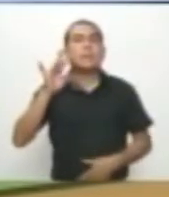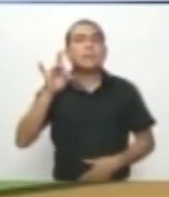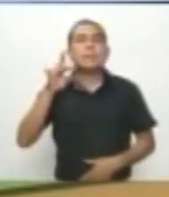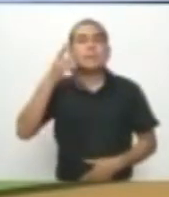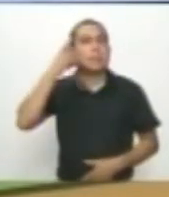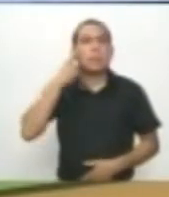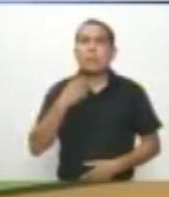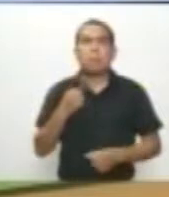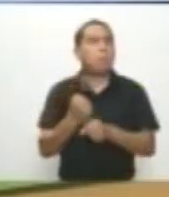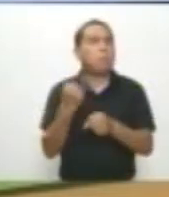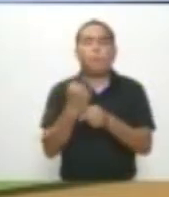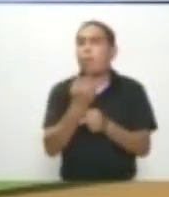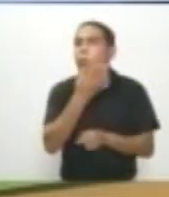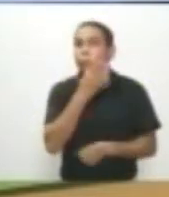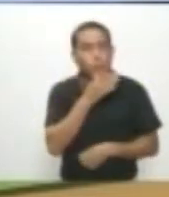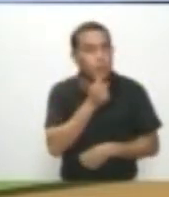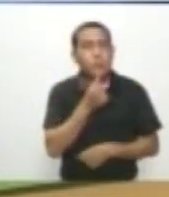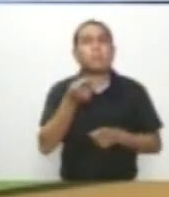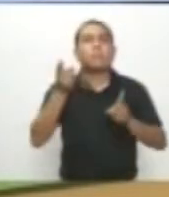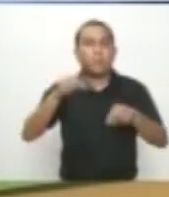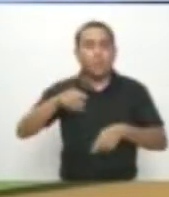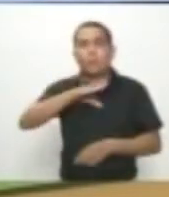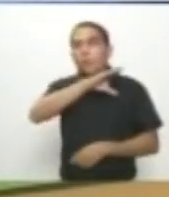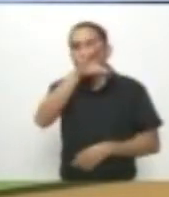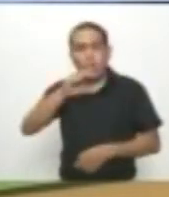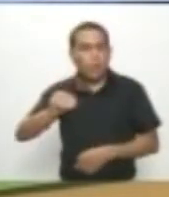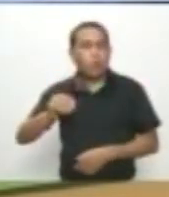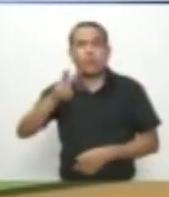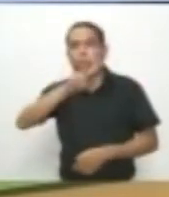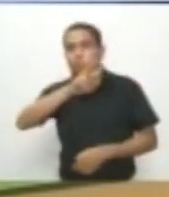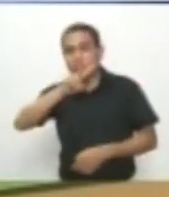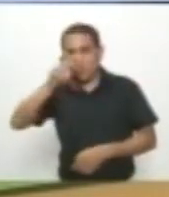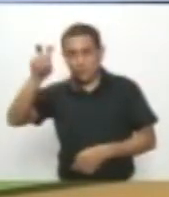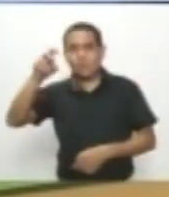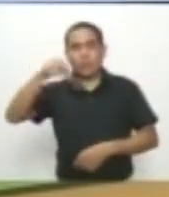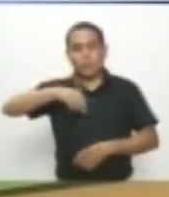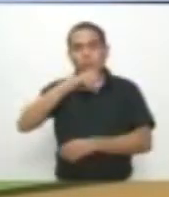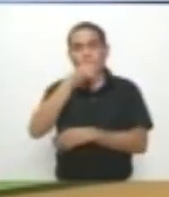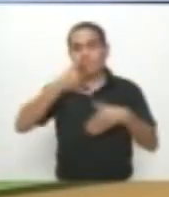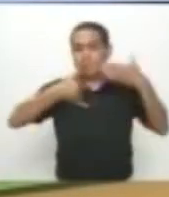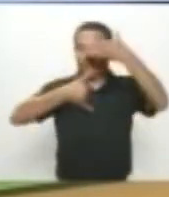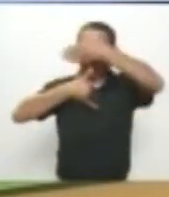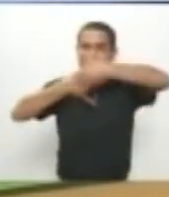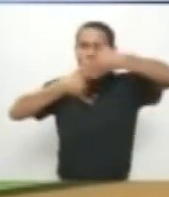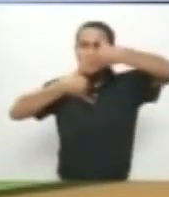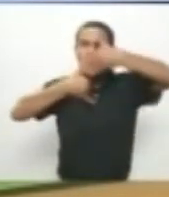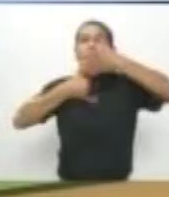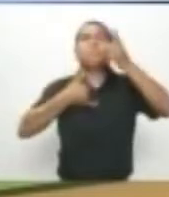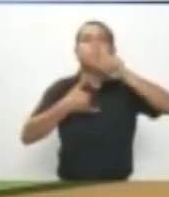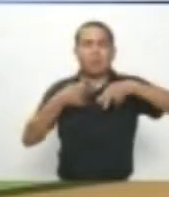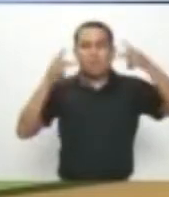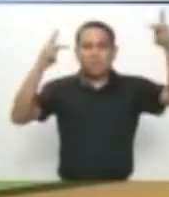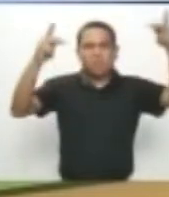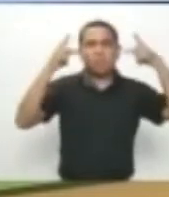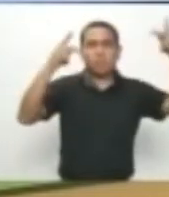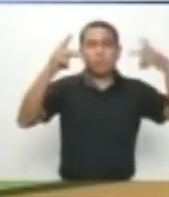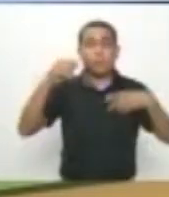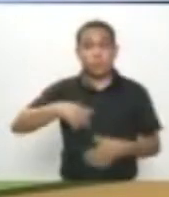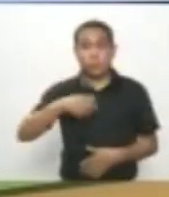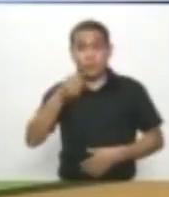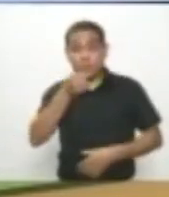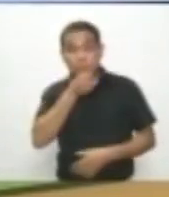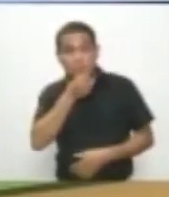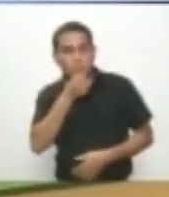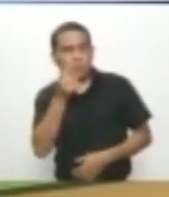actividades. También lo hicieron en toda la costa norte colombiana. Por eso nuestros corresponsables estuvieron en las manifestaciones y